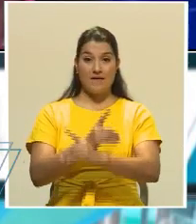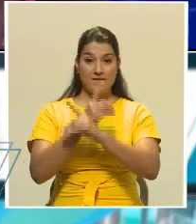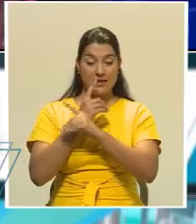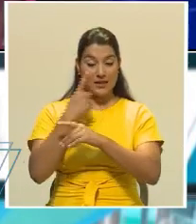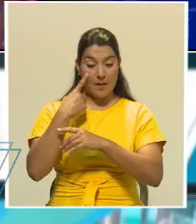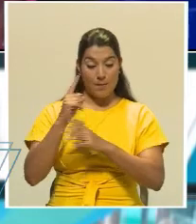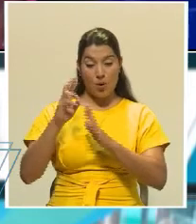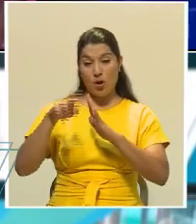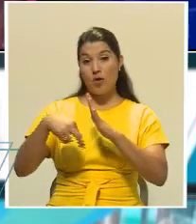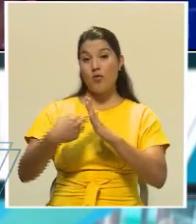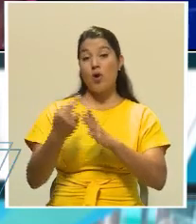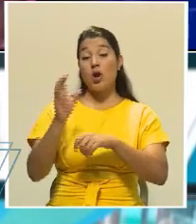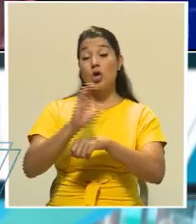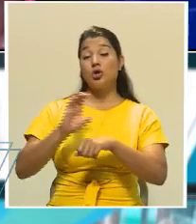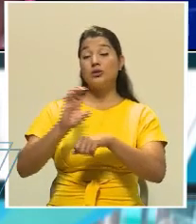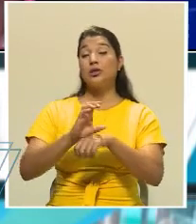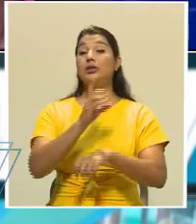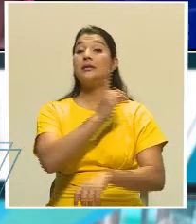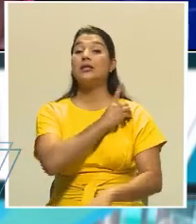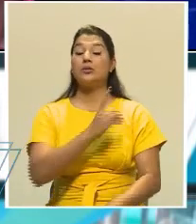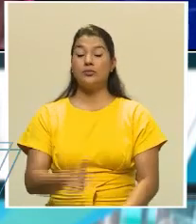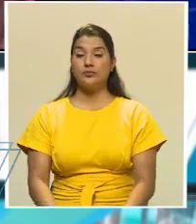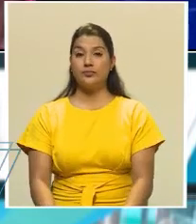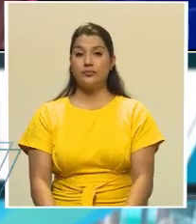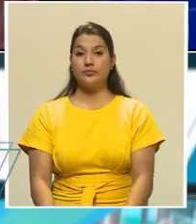rol del Consejo de Directores.